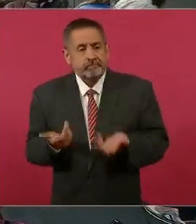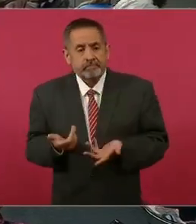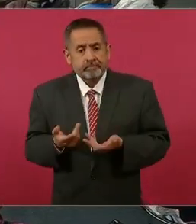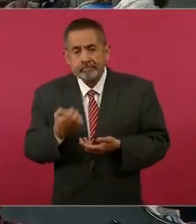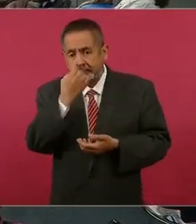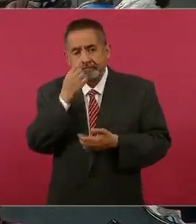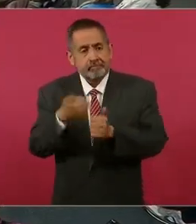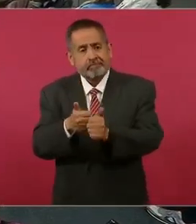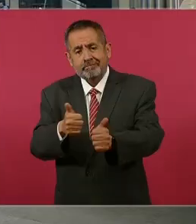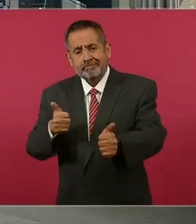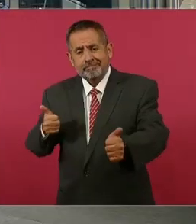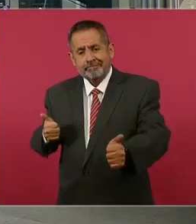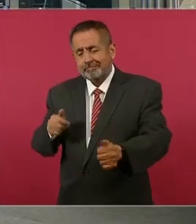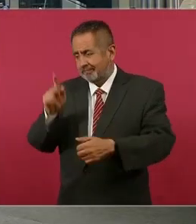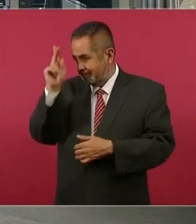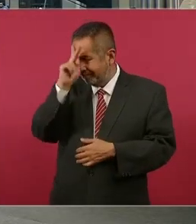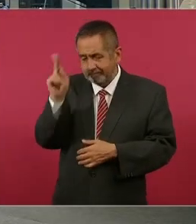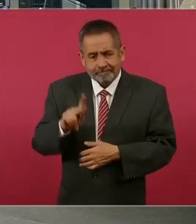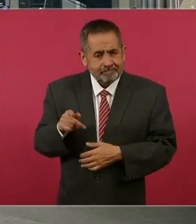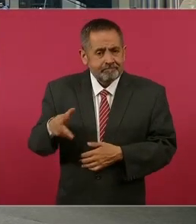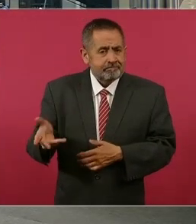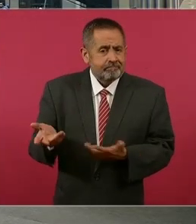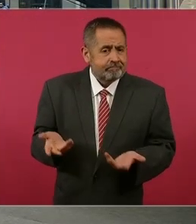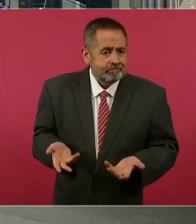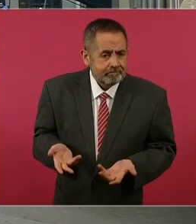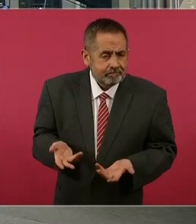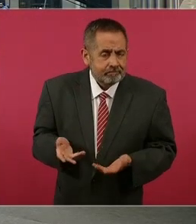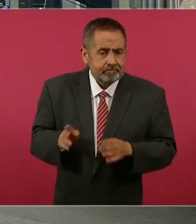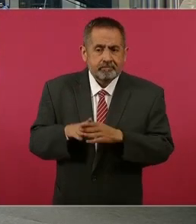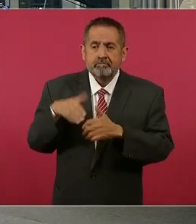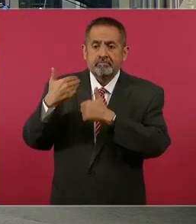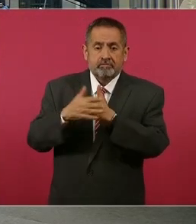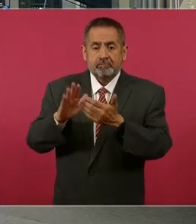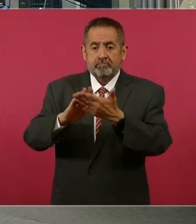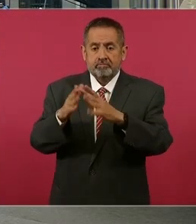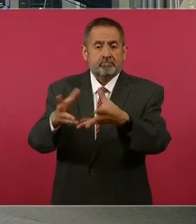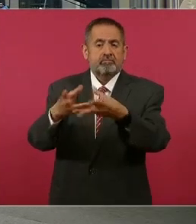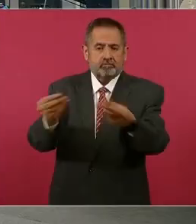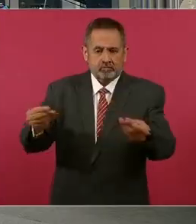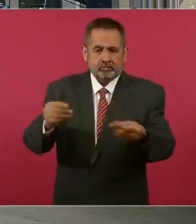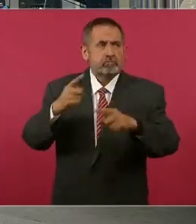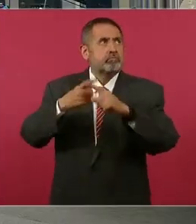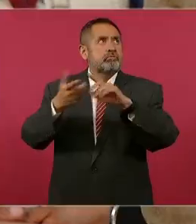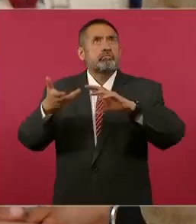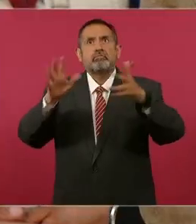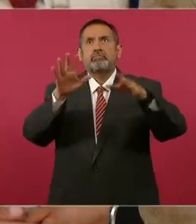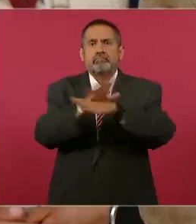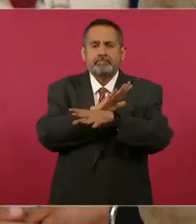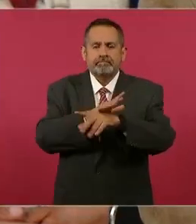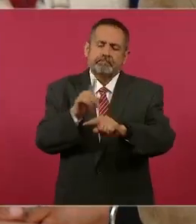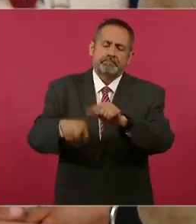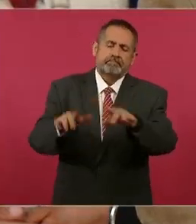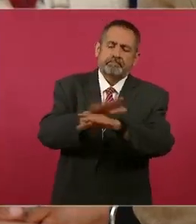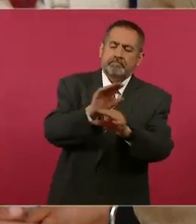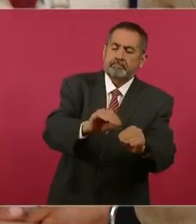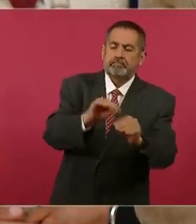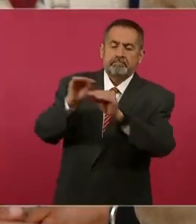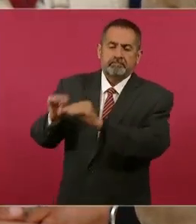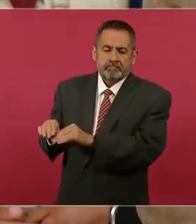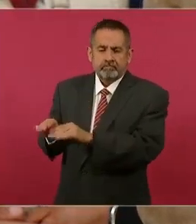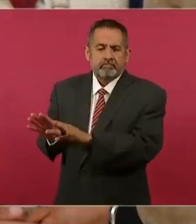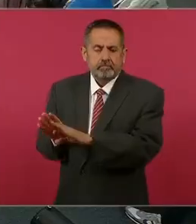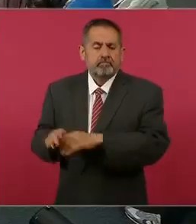rezago educativo fuerte en esta comunidad que, bueno, va a desaparecer por un tema de cambio climático. ¿Esto qué quedaría con estas